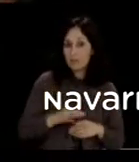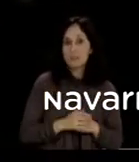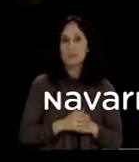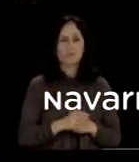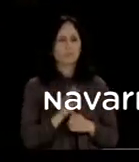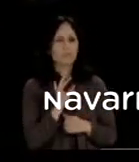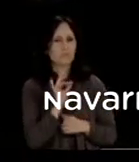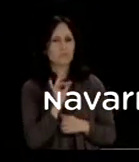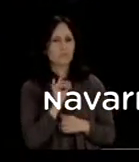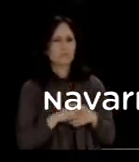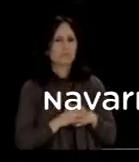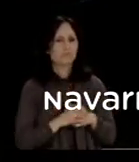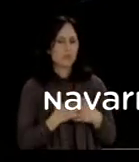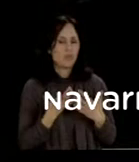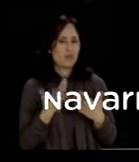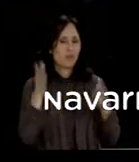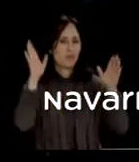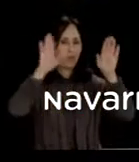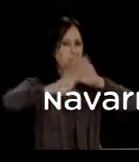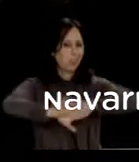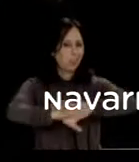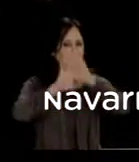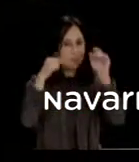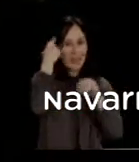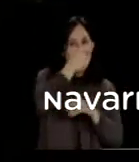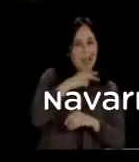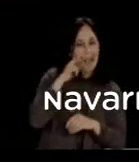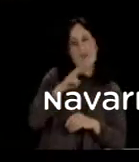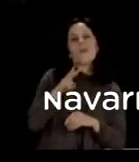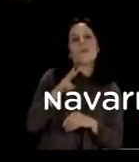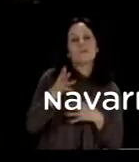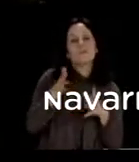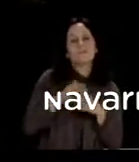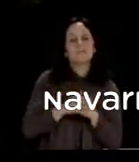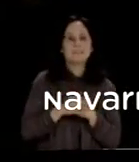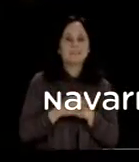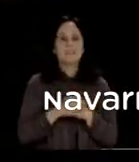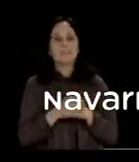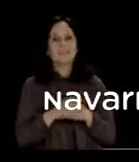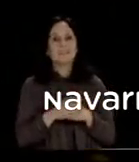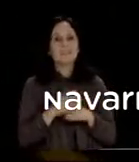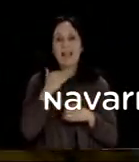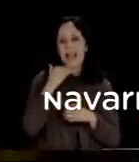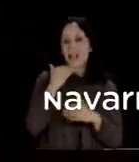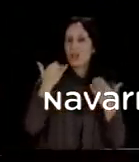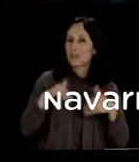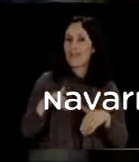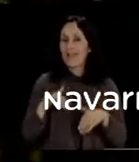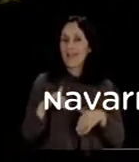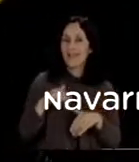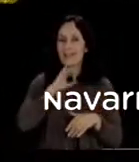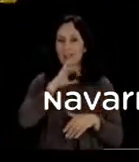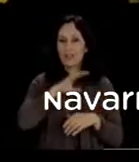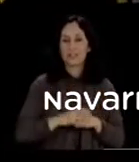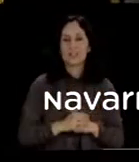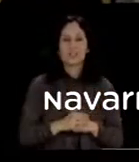sí. O sea, que se nos va a alargar la noche, ¿no? Por tu carilla que te veo ahí. Un poco, oye. Algo se nos alegrará. Claro.